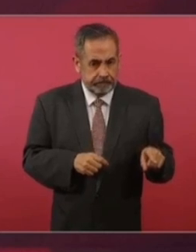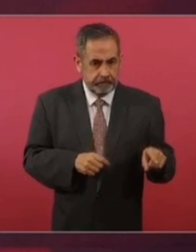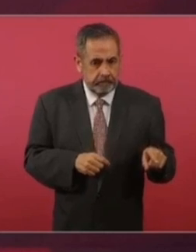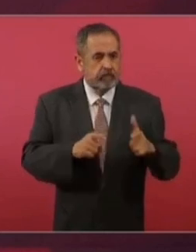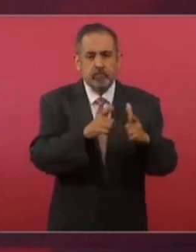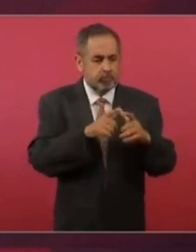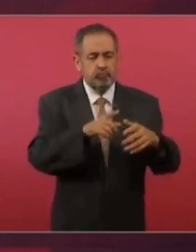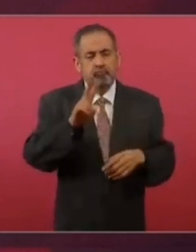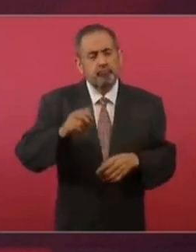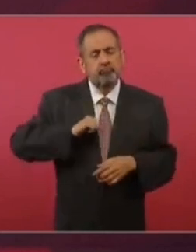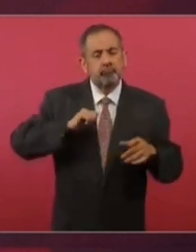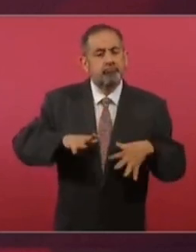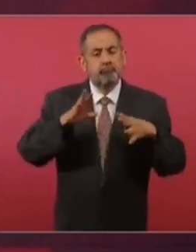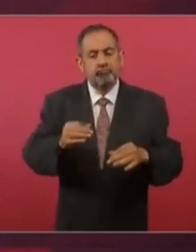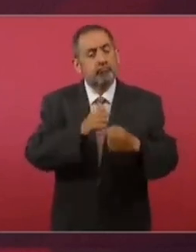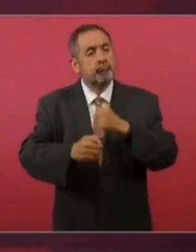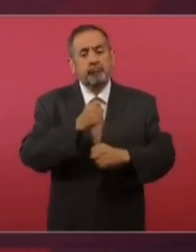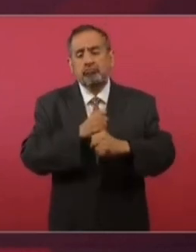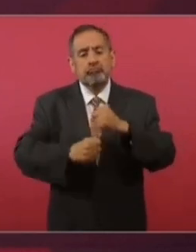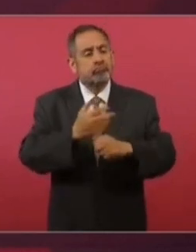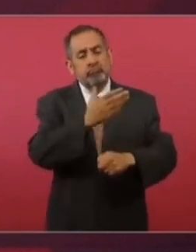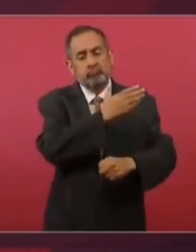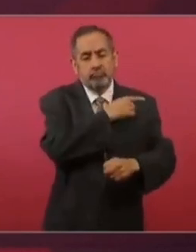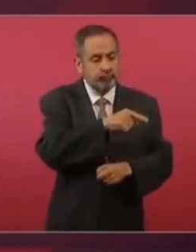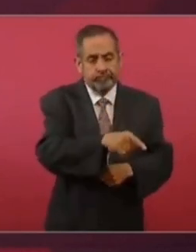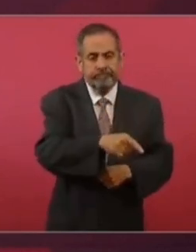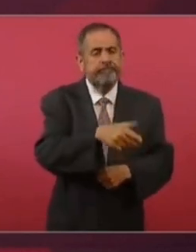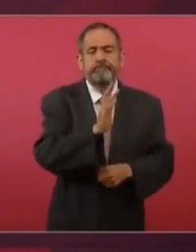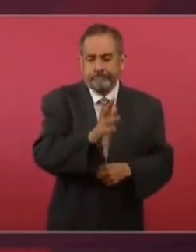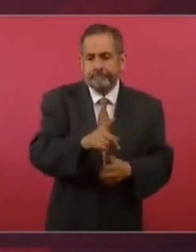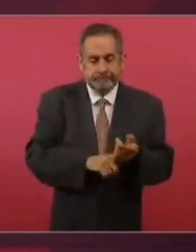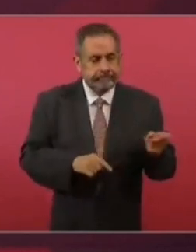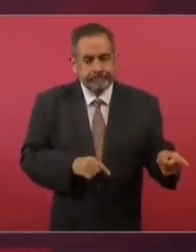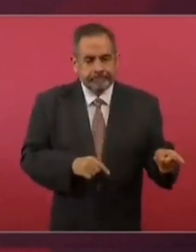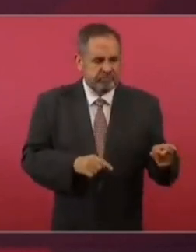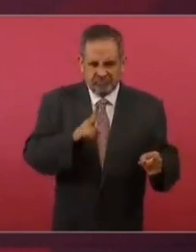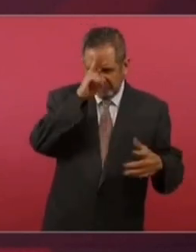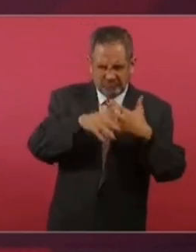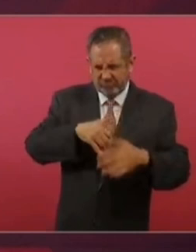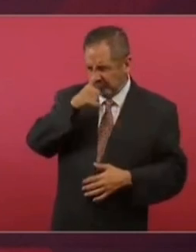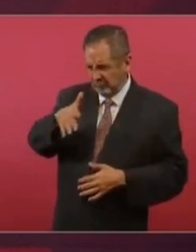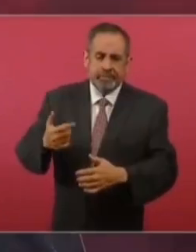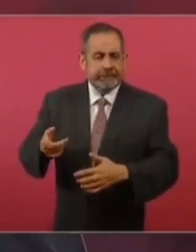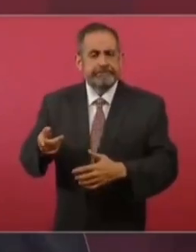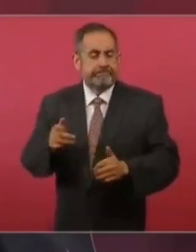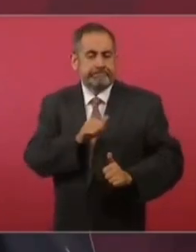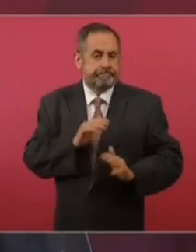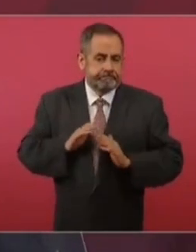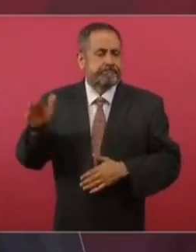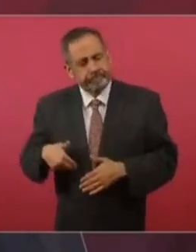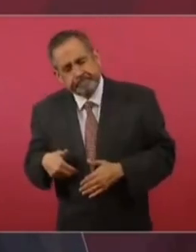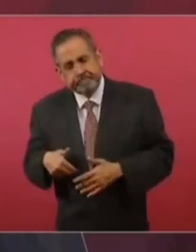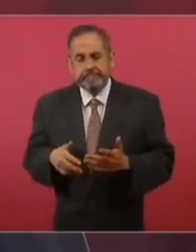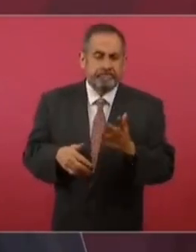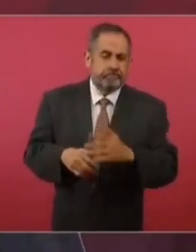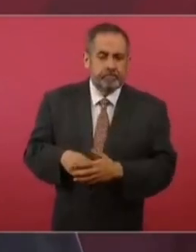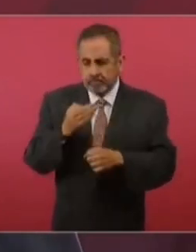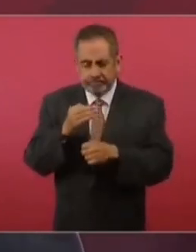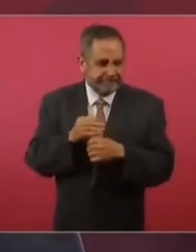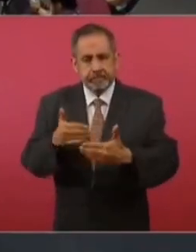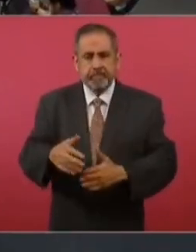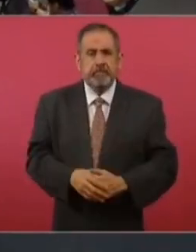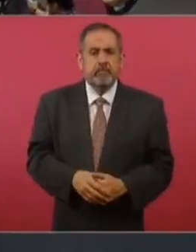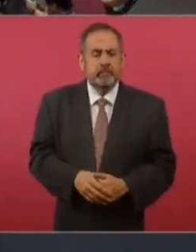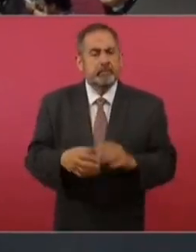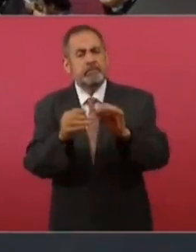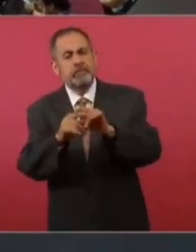se crearon, repito, desde hace muchos años y ya están en una actitud de mucha violencia. Estamos enfrentando todo